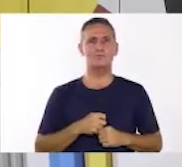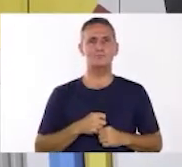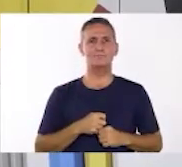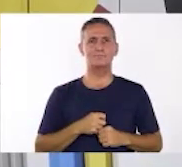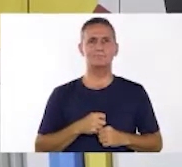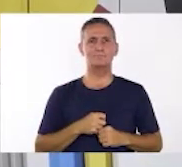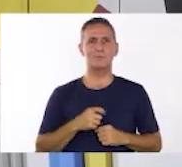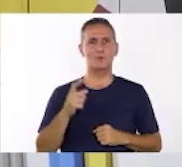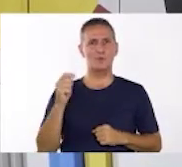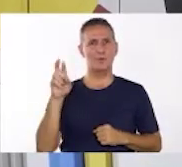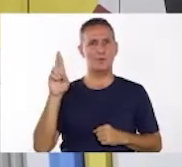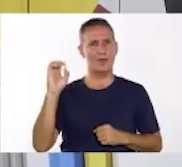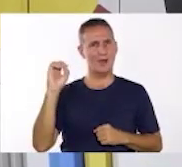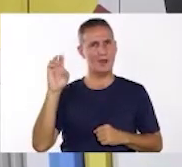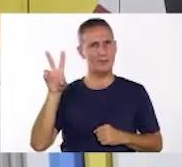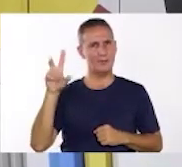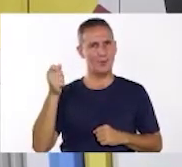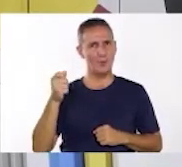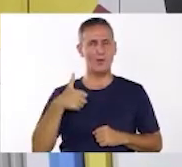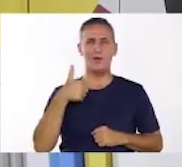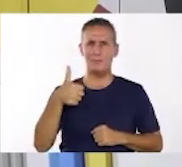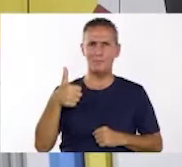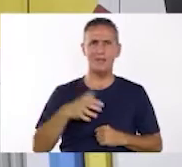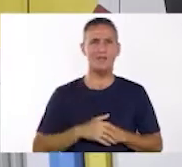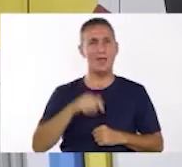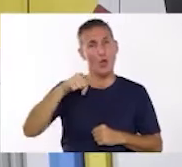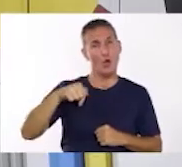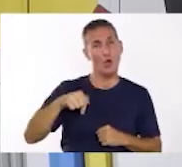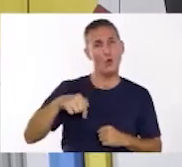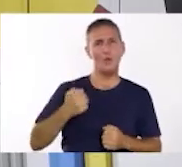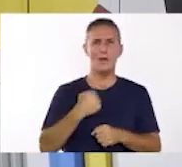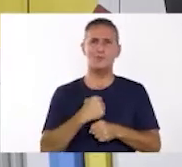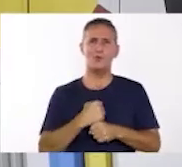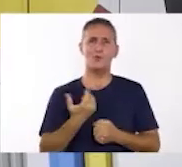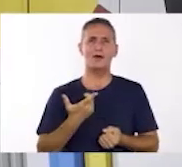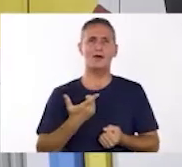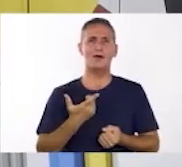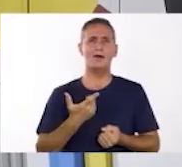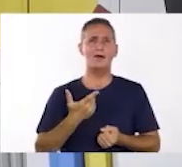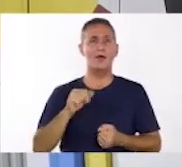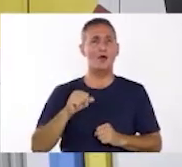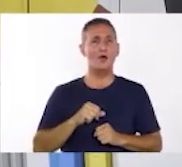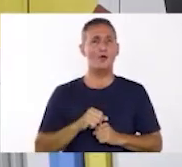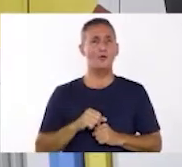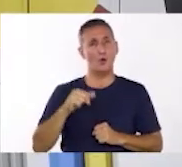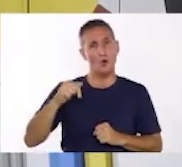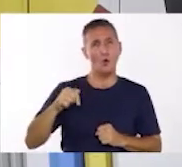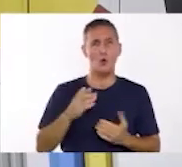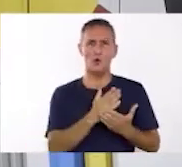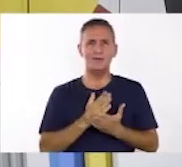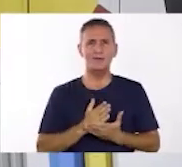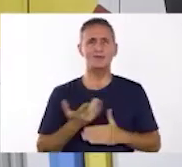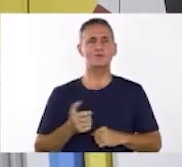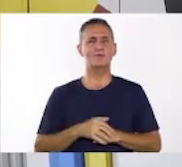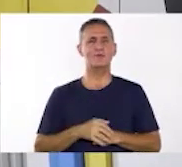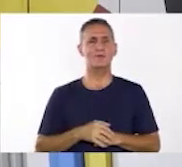tradicional. Les dejo unos minutos para que copien este concepto de la nueva trova.